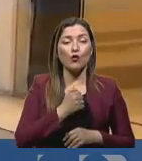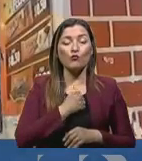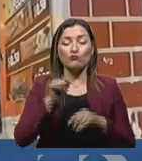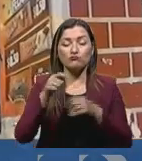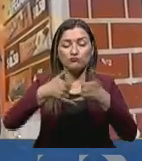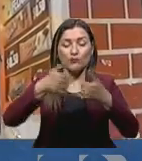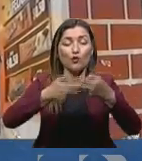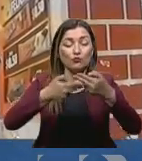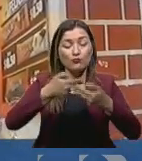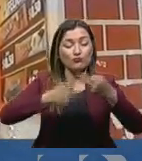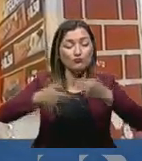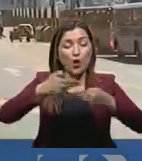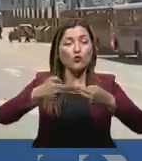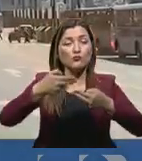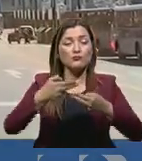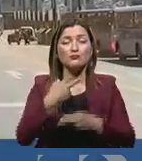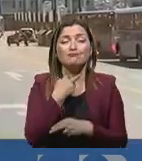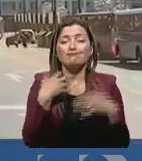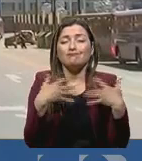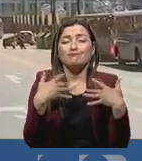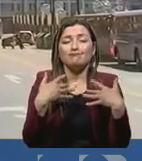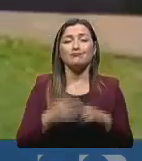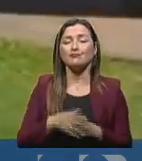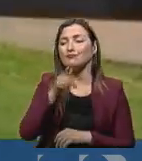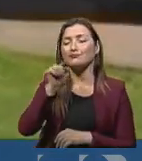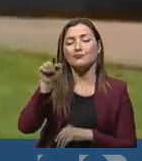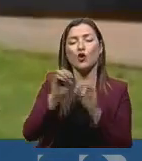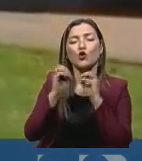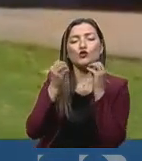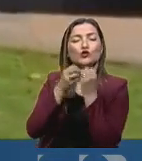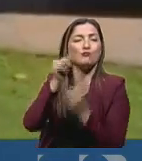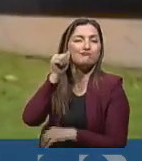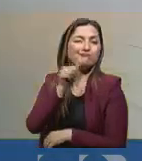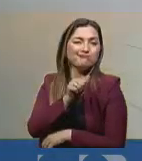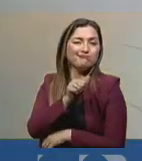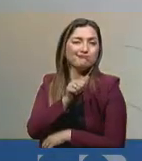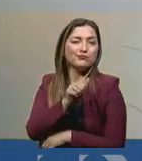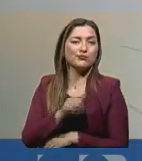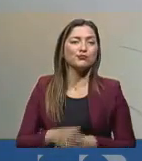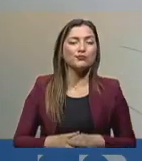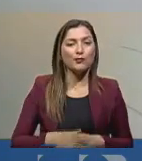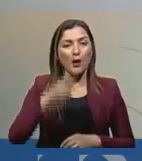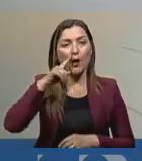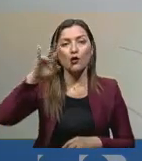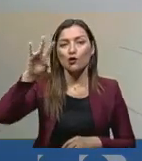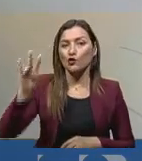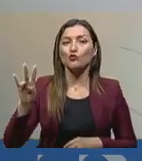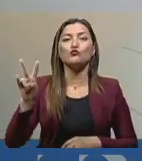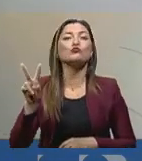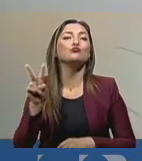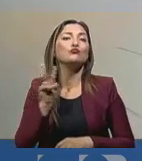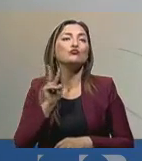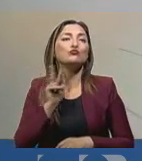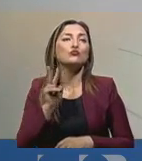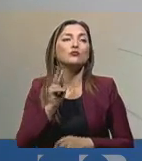de estar entre El dominio y la extorsión realizada por supuestas organizaciones criminales Mi esposo fue víctima